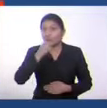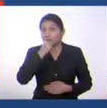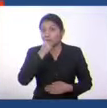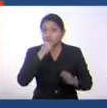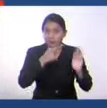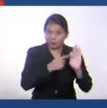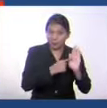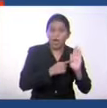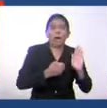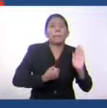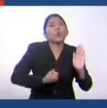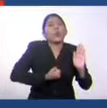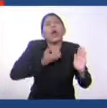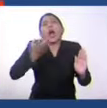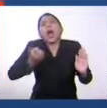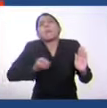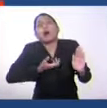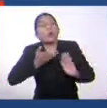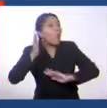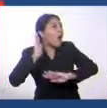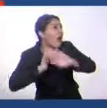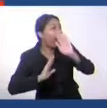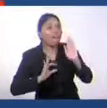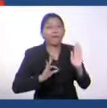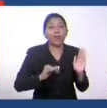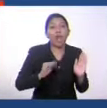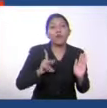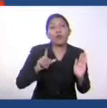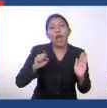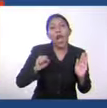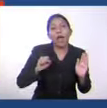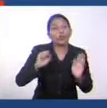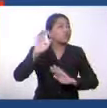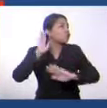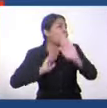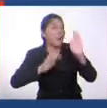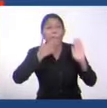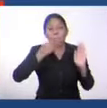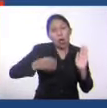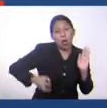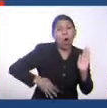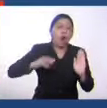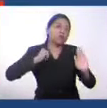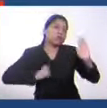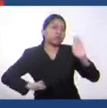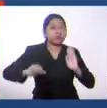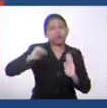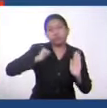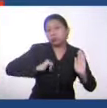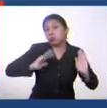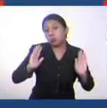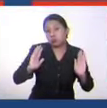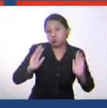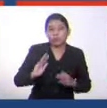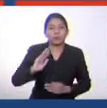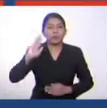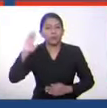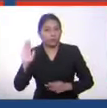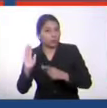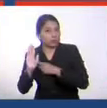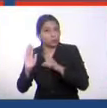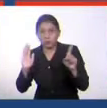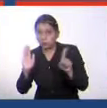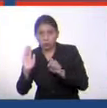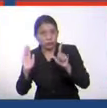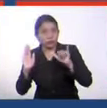los poemas, cuentos, fábulas, leyendas, obras de teatro o novelas. Dentro de los textos no